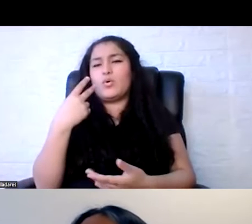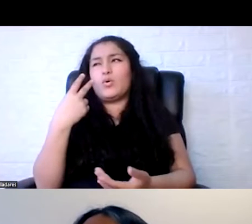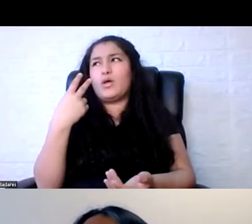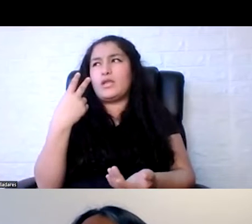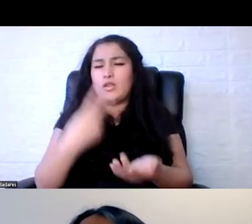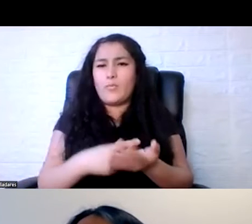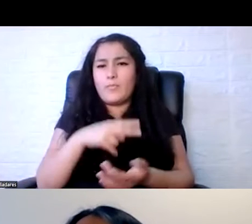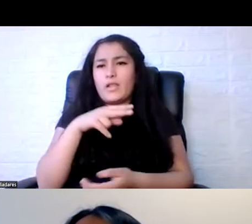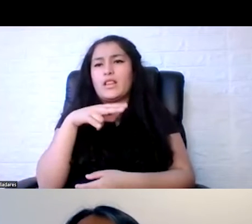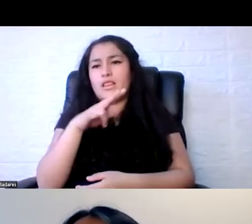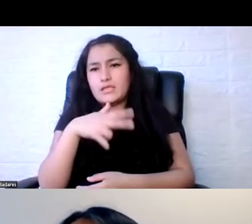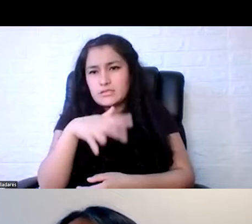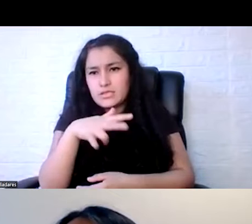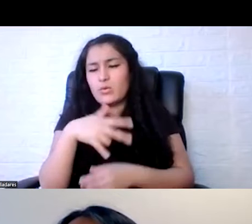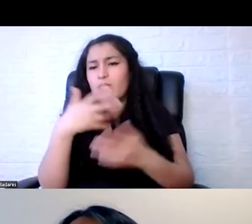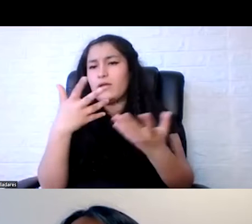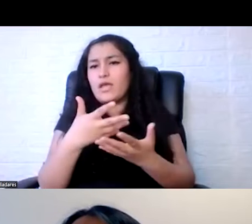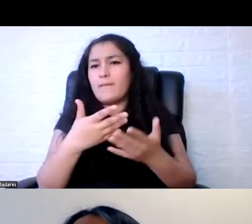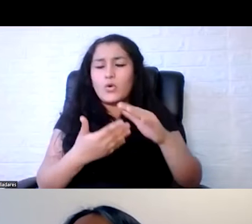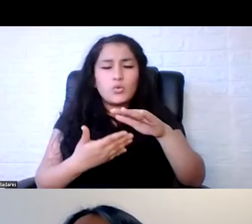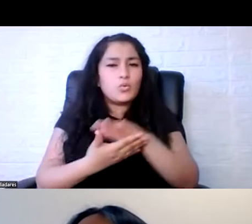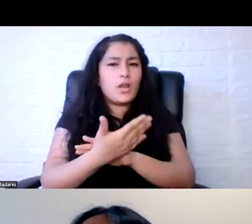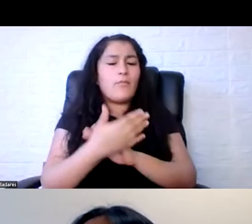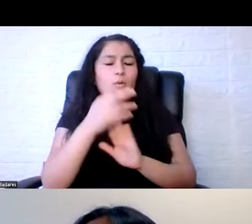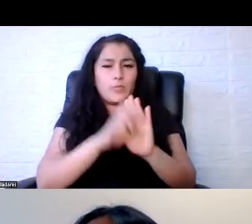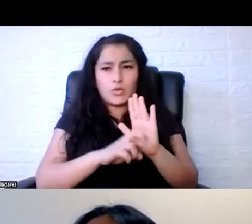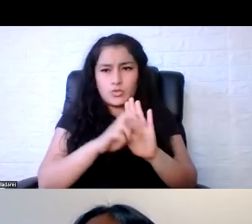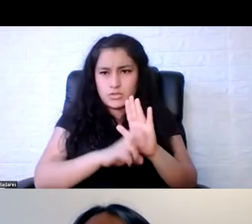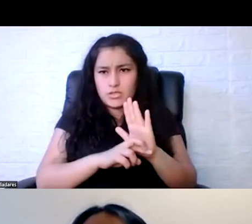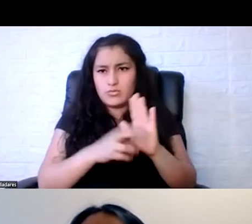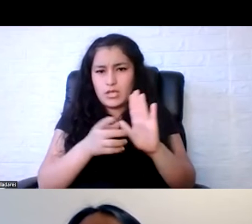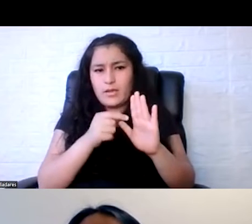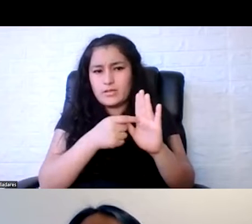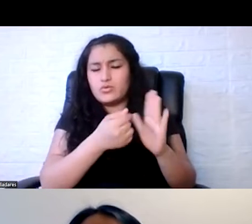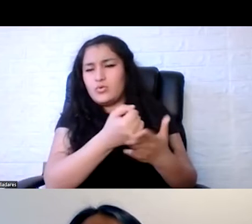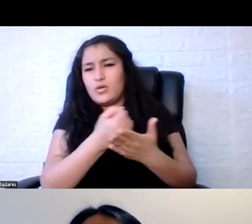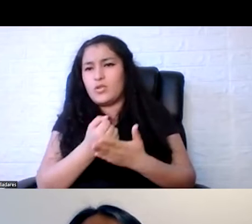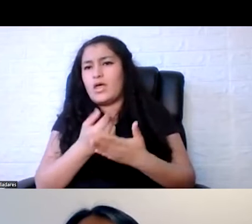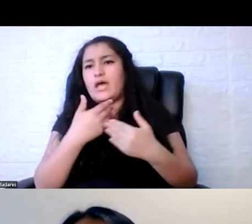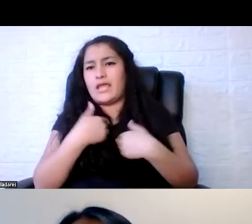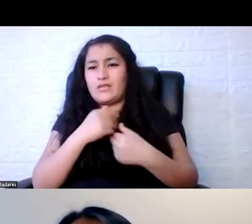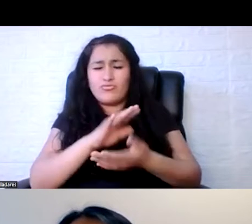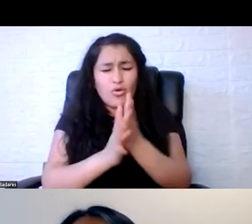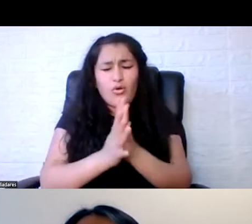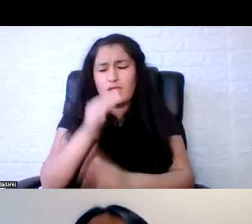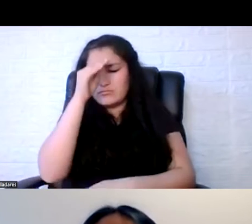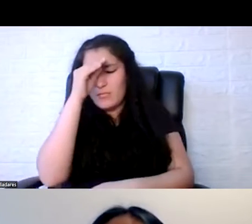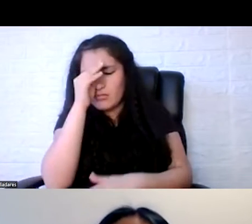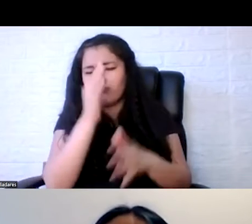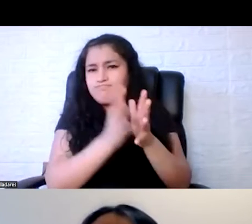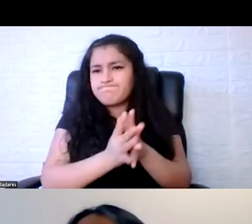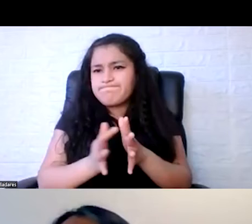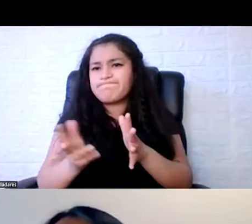2019 postulamos un pequeño proyecto que nos permitiera sistematizar experiencia y que lo implementamos entre